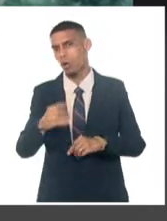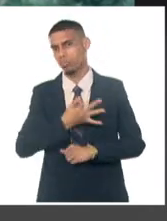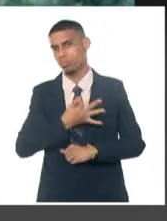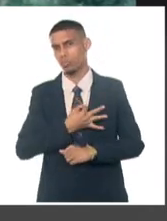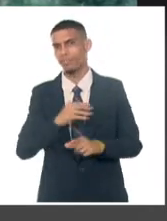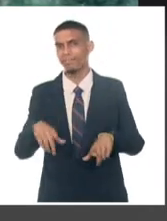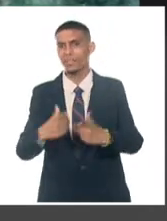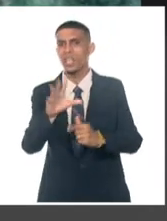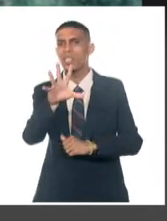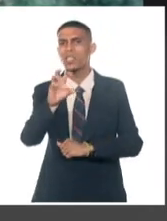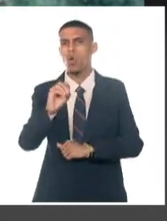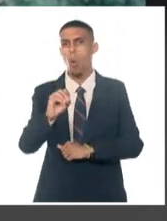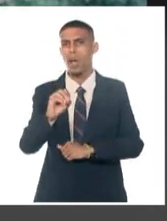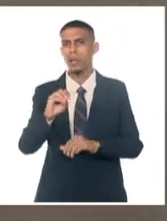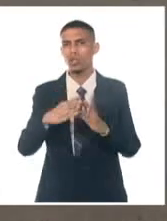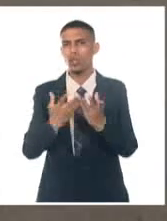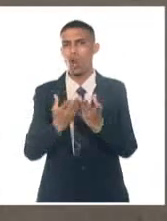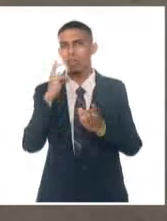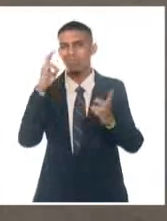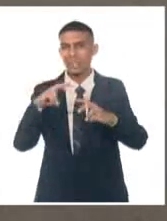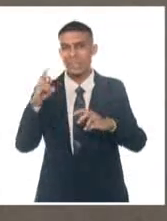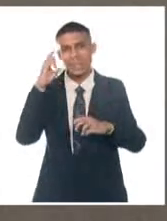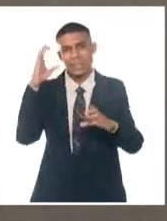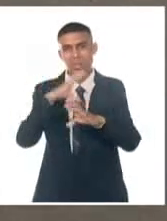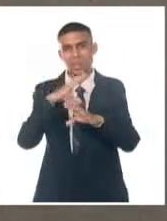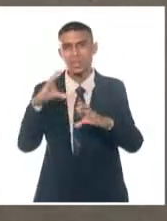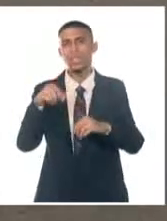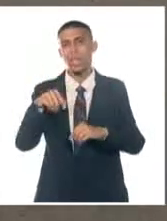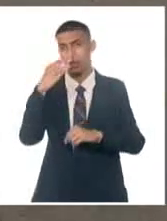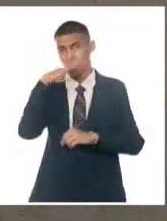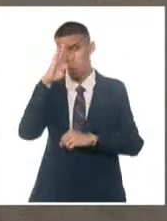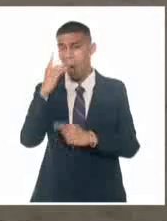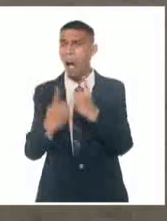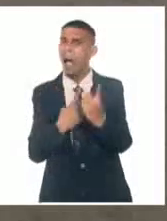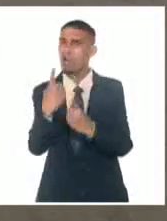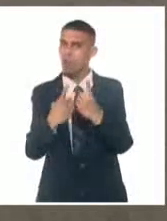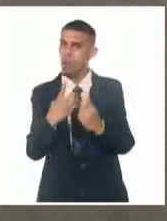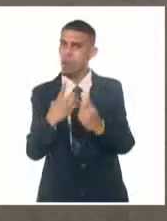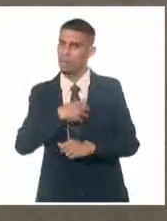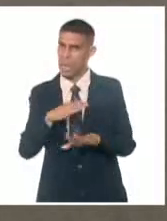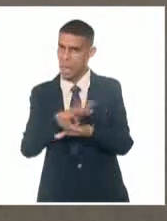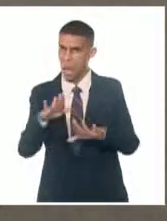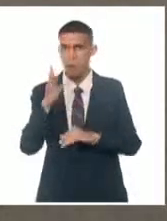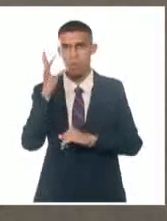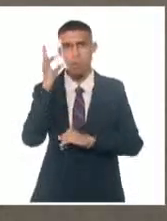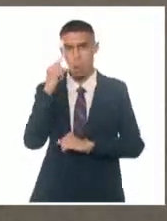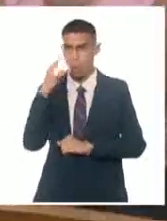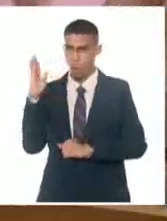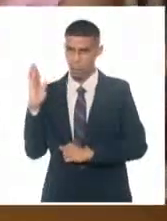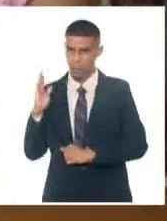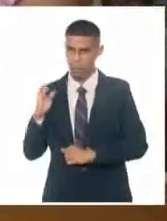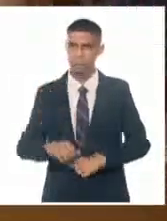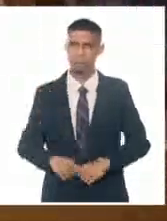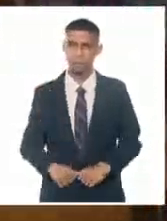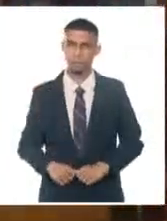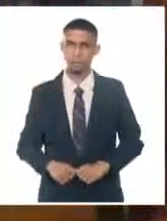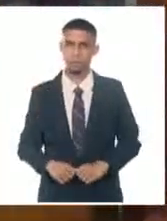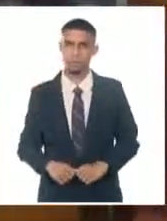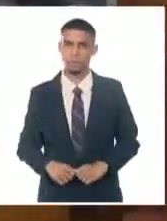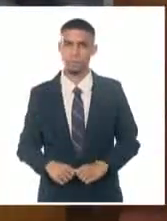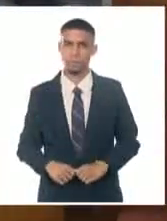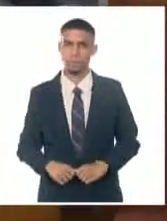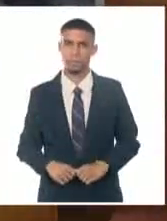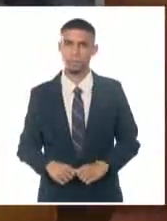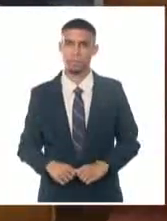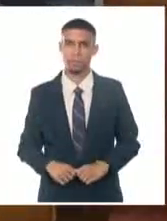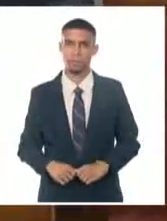de la academia de ciencias de Cuba constituyen algunos de los reconocimientos que le han sido conferidos desde la delegación